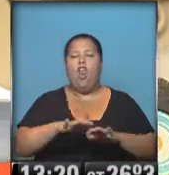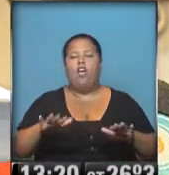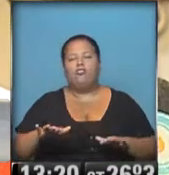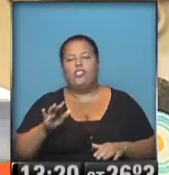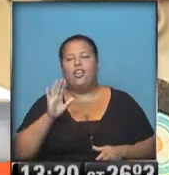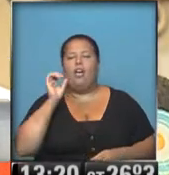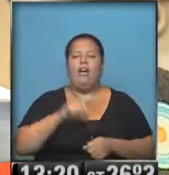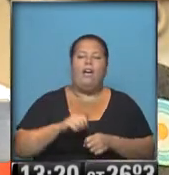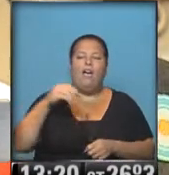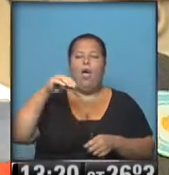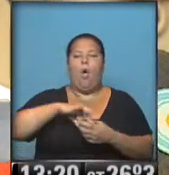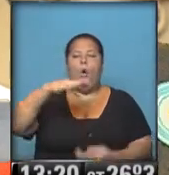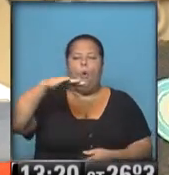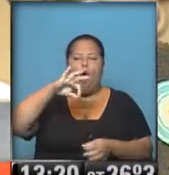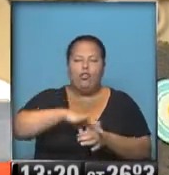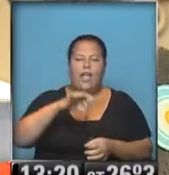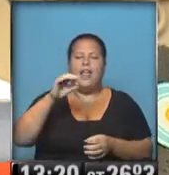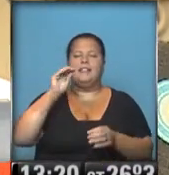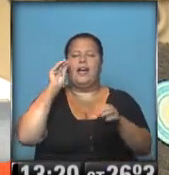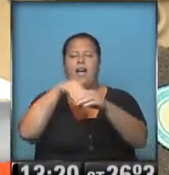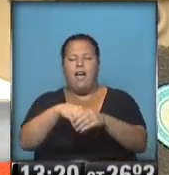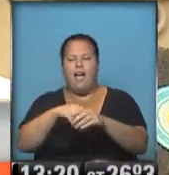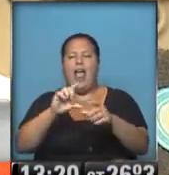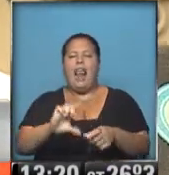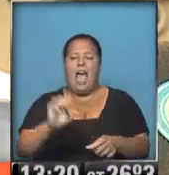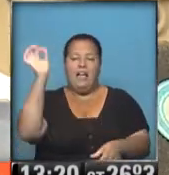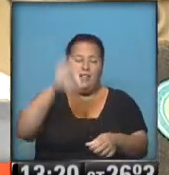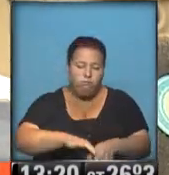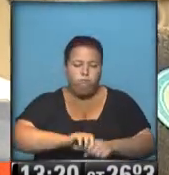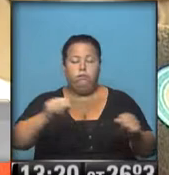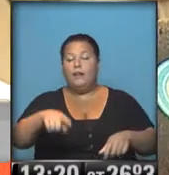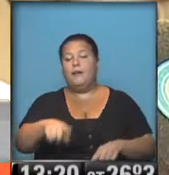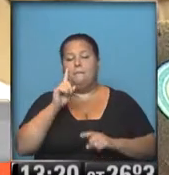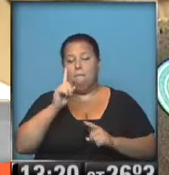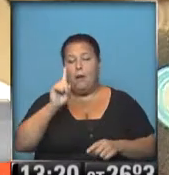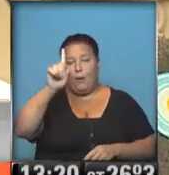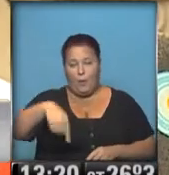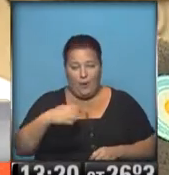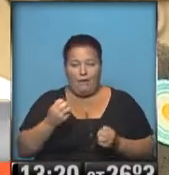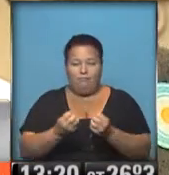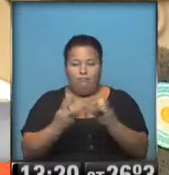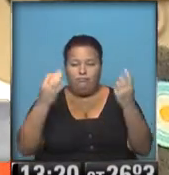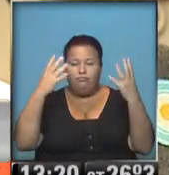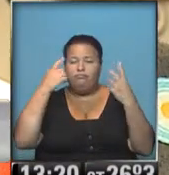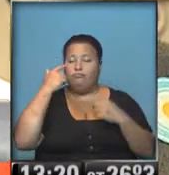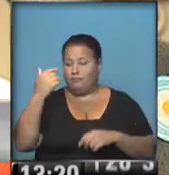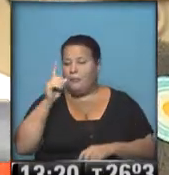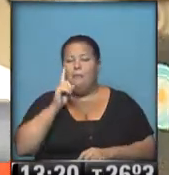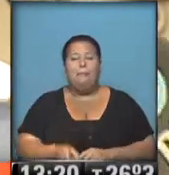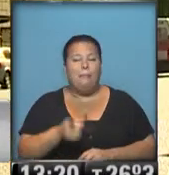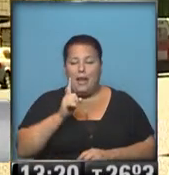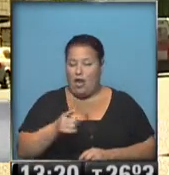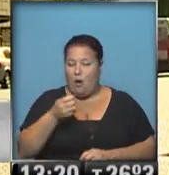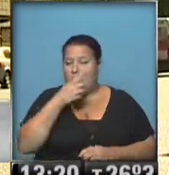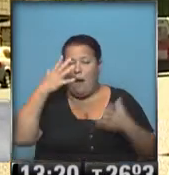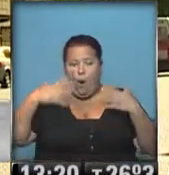meten la pirotecnia adentro de botellas, adentro de buzones, adentro de latas, y eso es lo que produce unas esquirlas que son terribles para